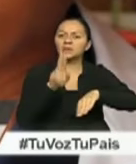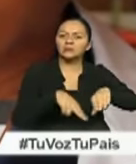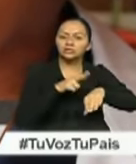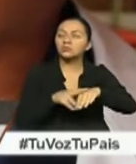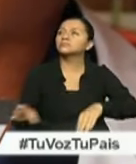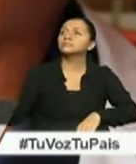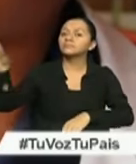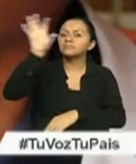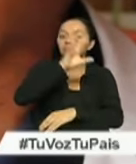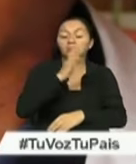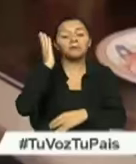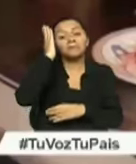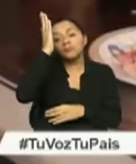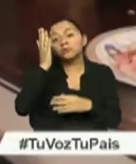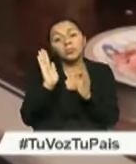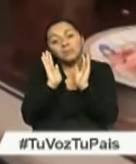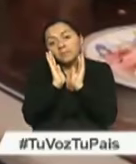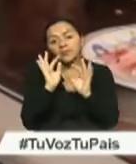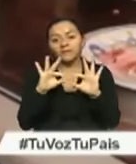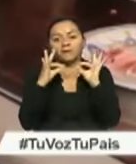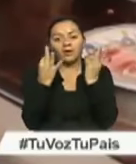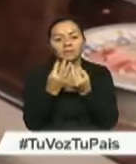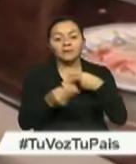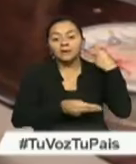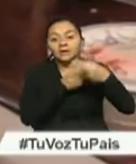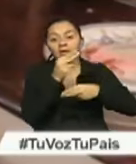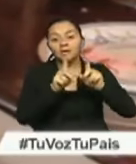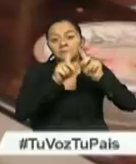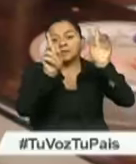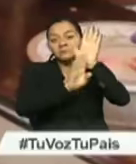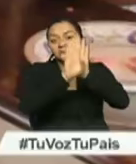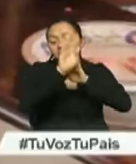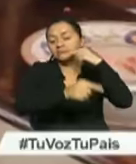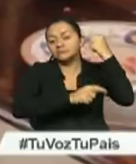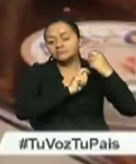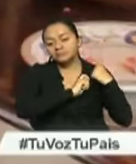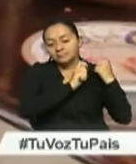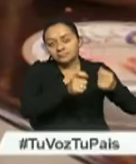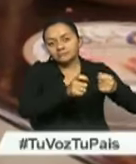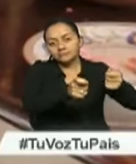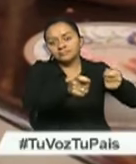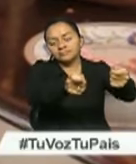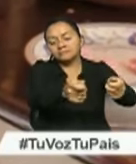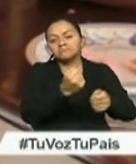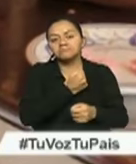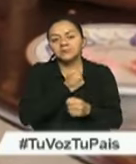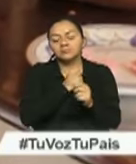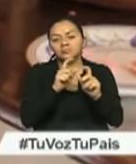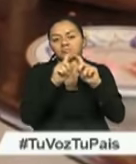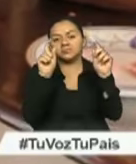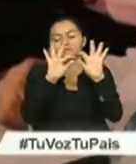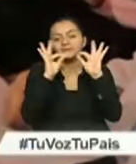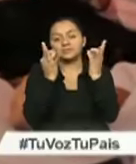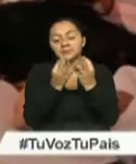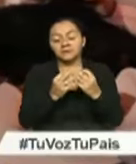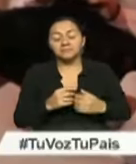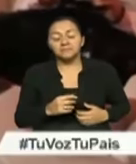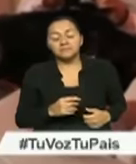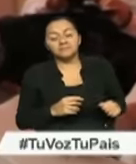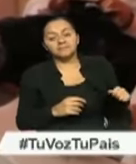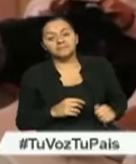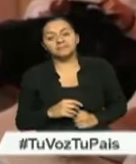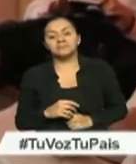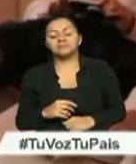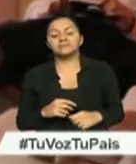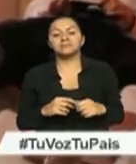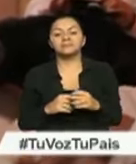productos y para el futuro, para toda mi familia, o sea, que tener una propia empresa familiar. Yo tengo,